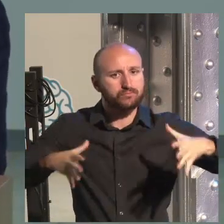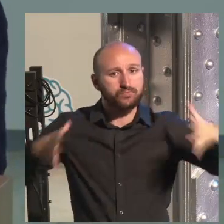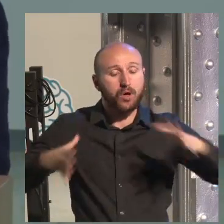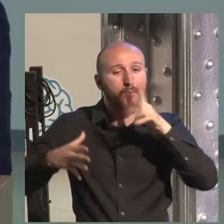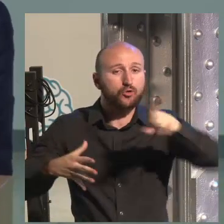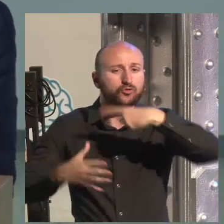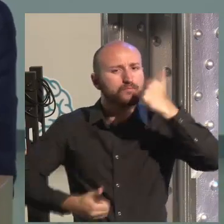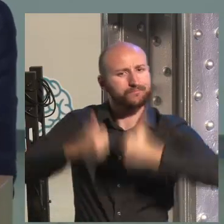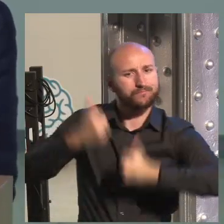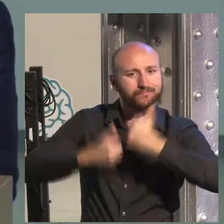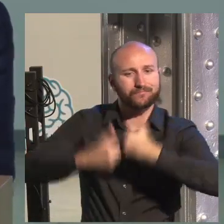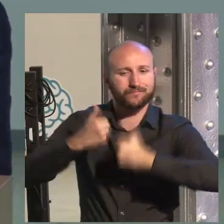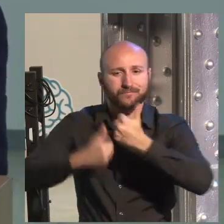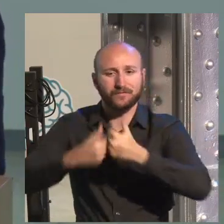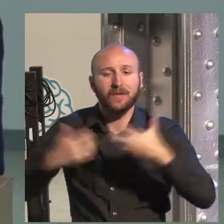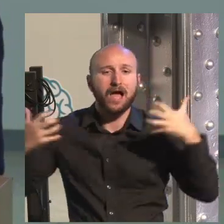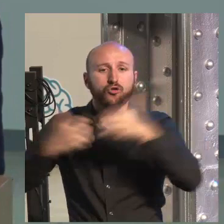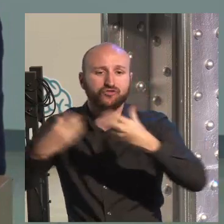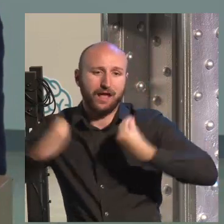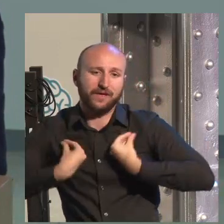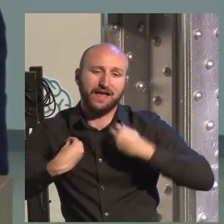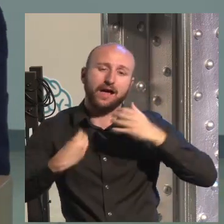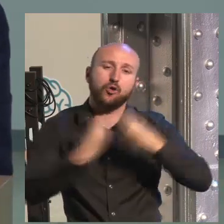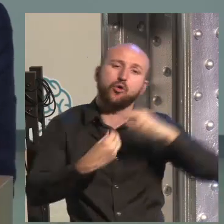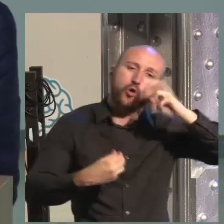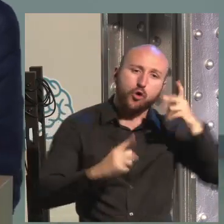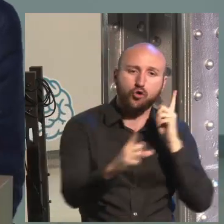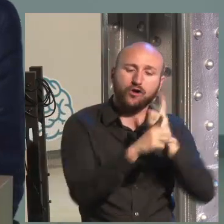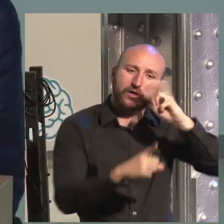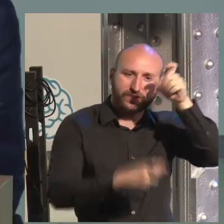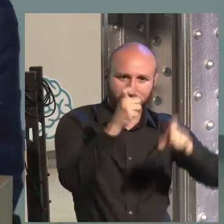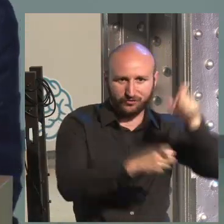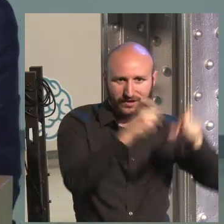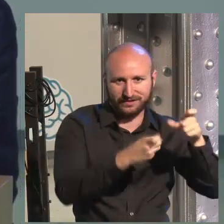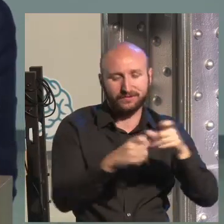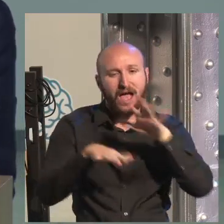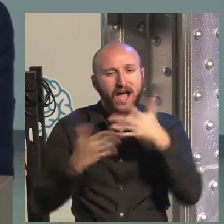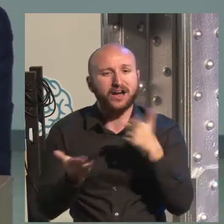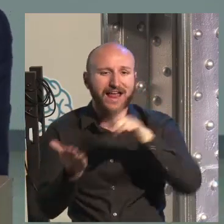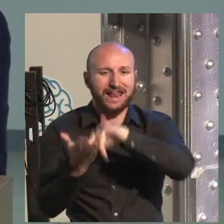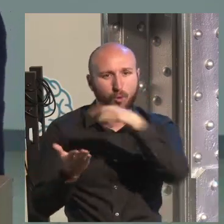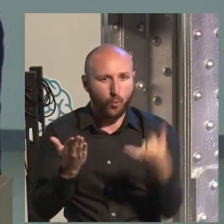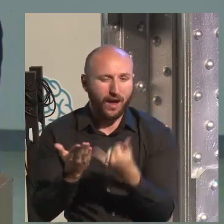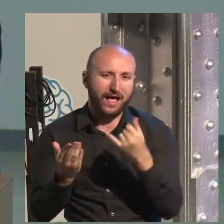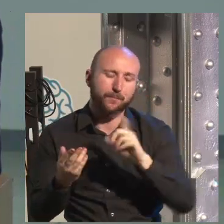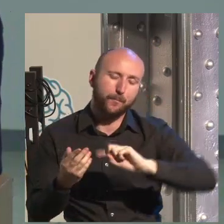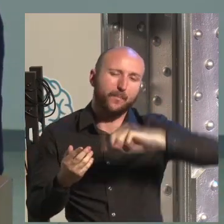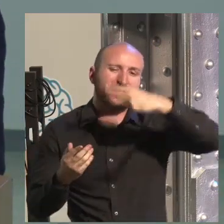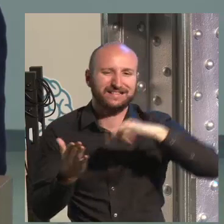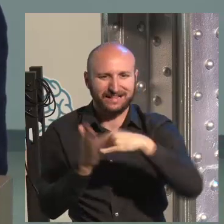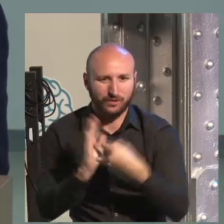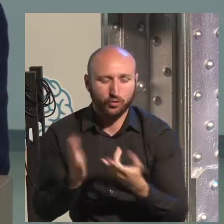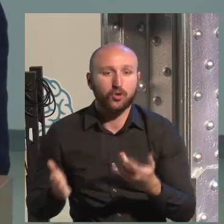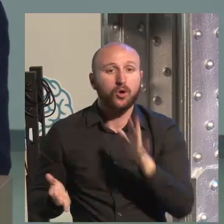la lucha por la vida con otras especies. Dicho en lenguaje técnico, porque las presiones de